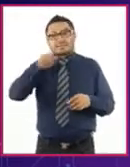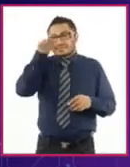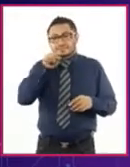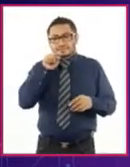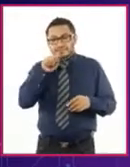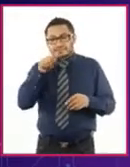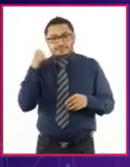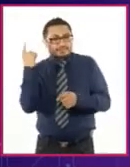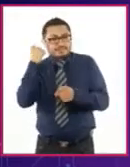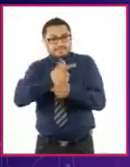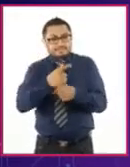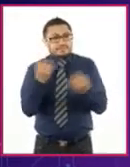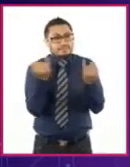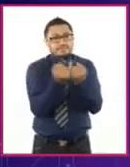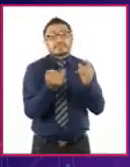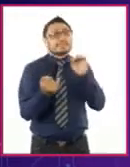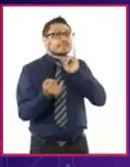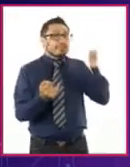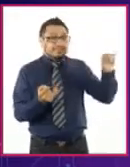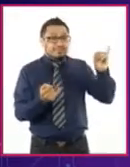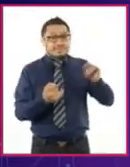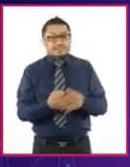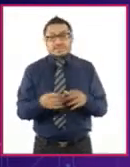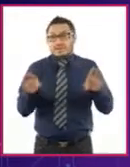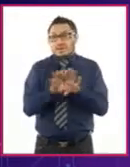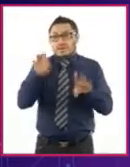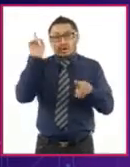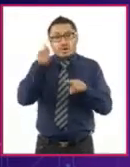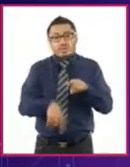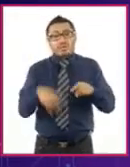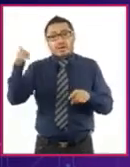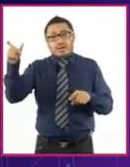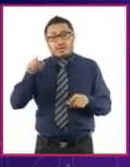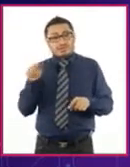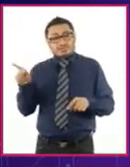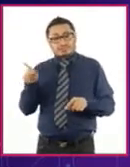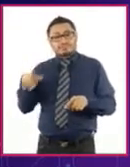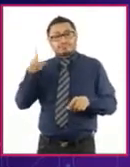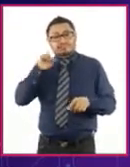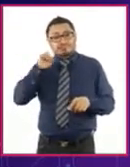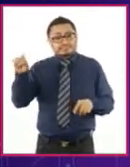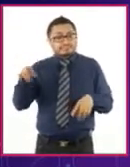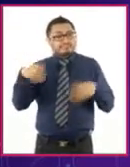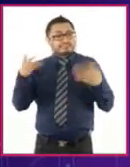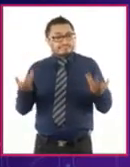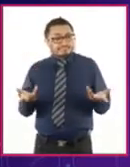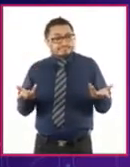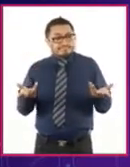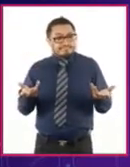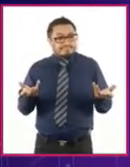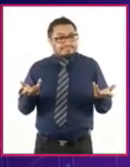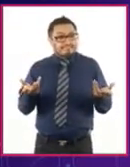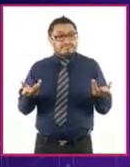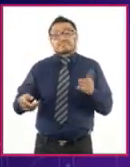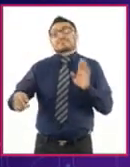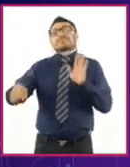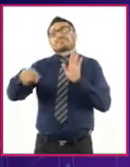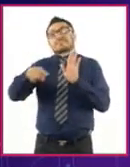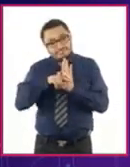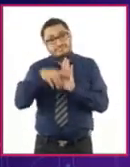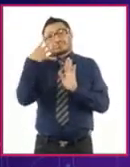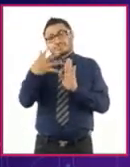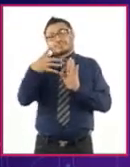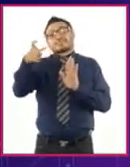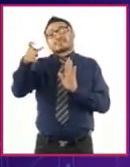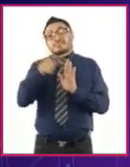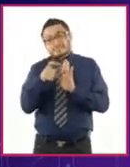el lado izquierdo. ¿Cómo se elimina 5x del lado derecho de la igualdad? Restando